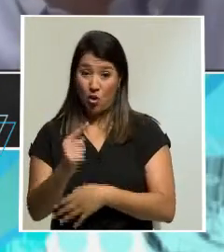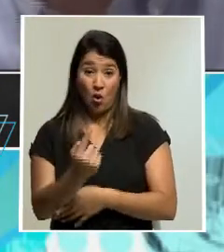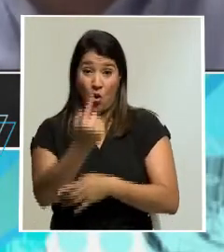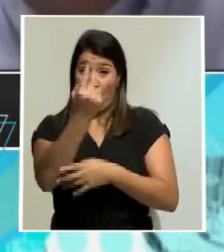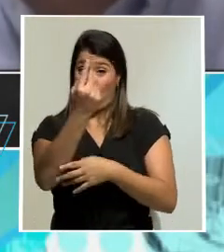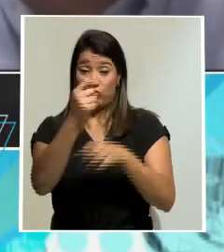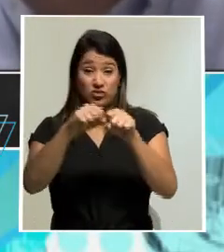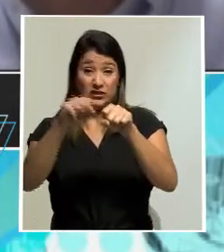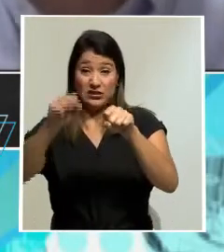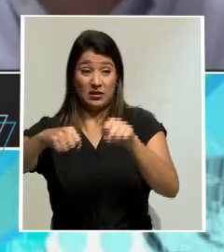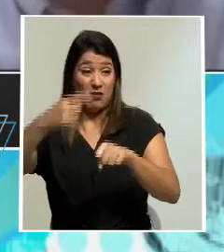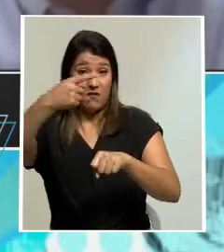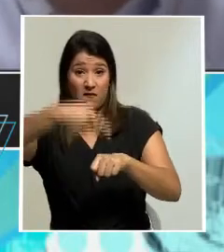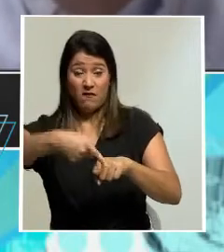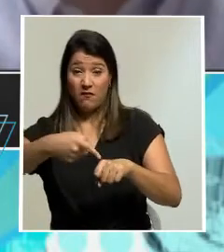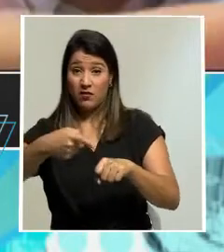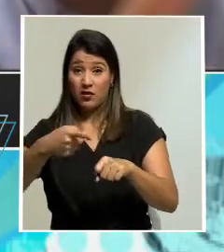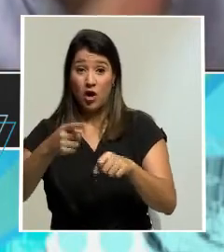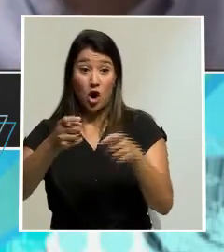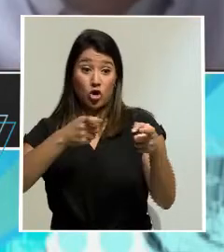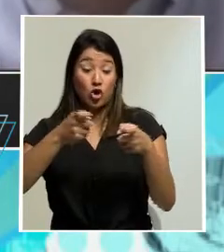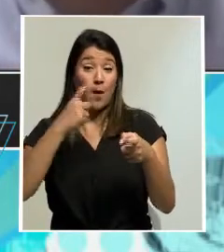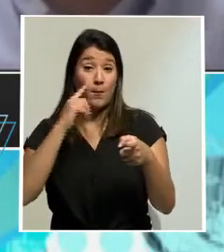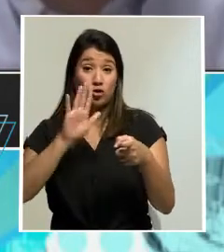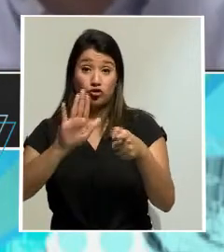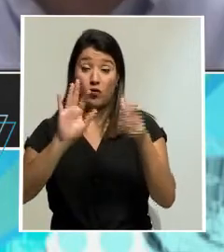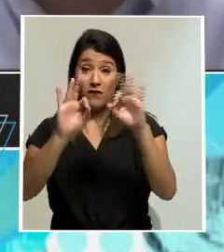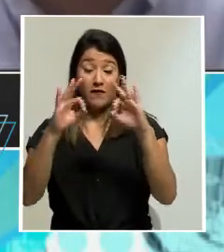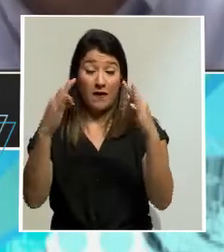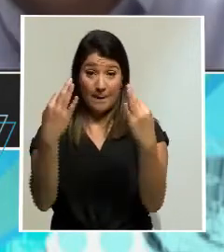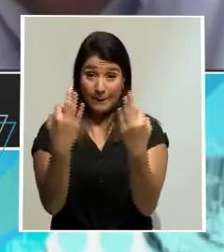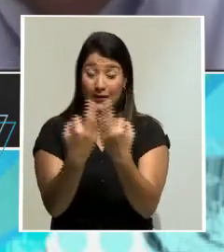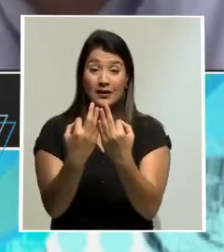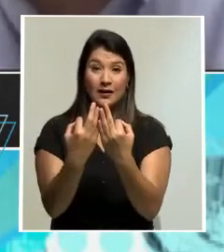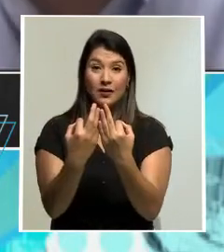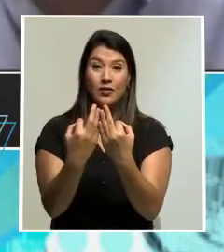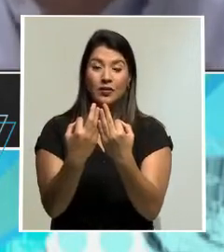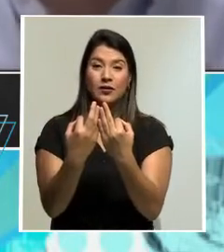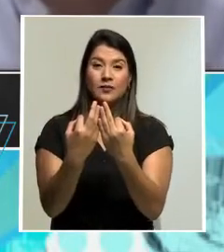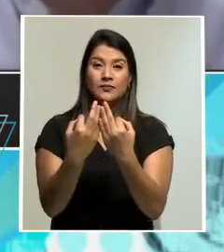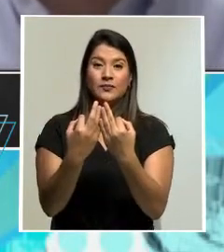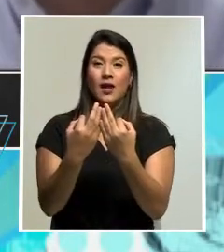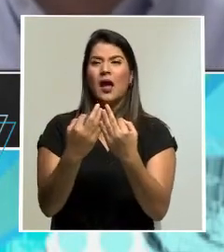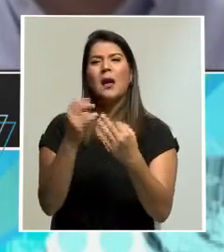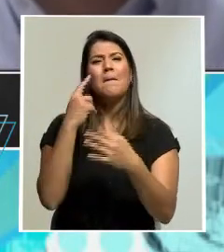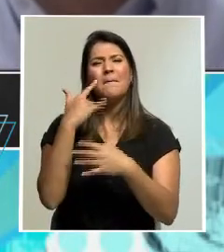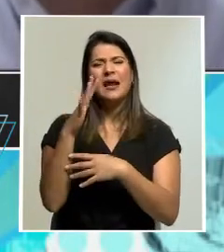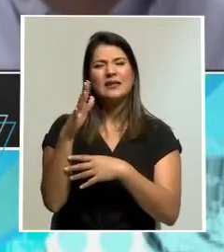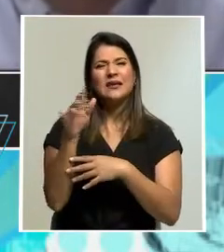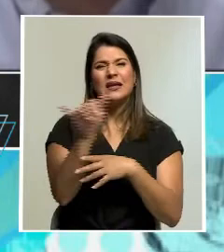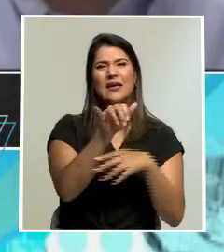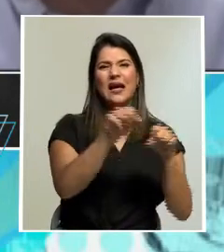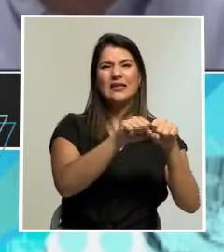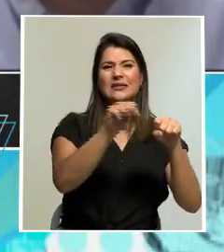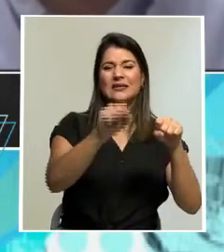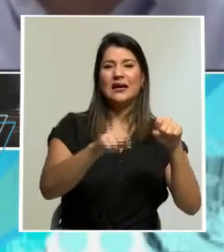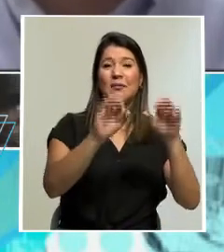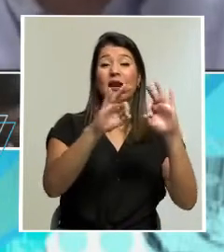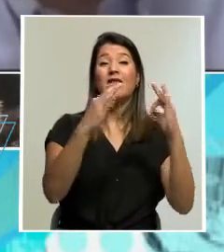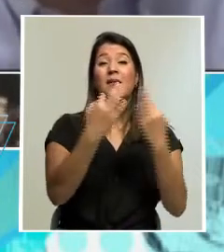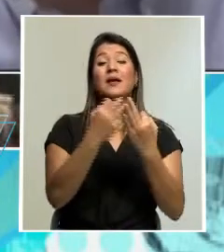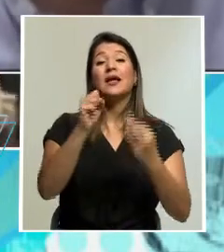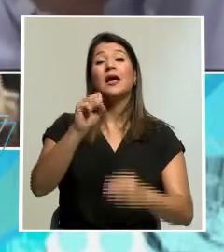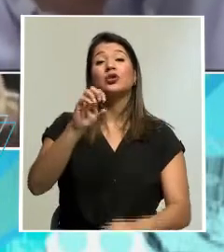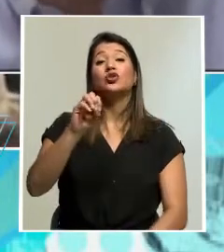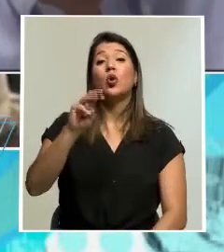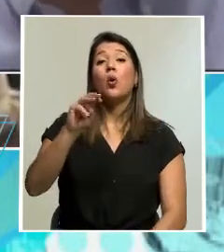poder, un régimen familiar. En ese sentido tiene algunos elementos comunes con lo que fue la dictadura de la familia Somoza, y